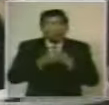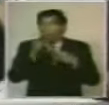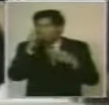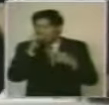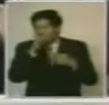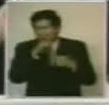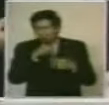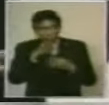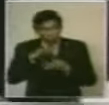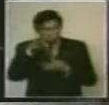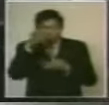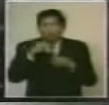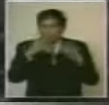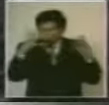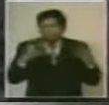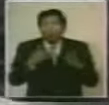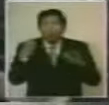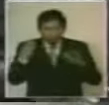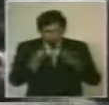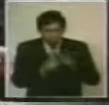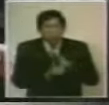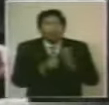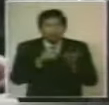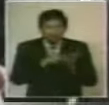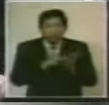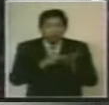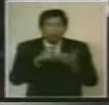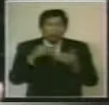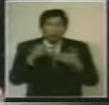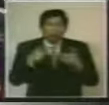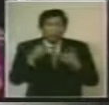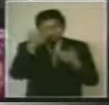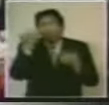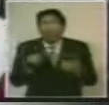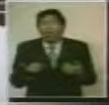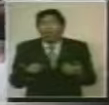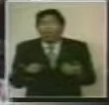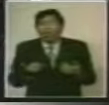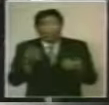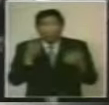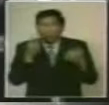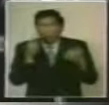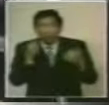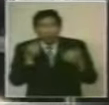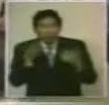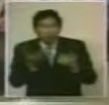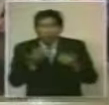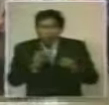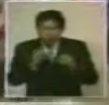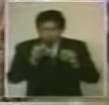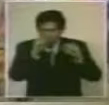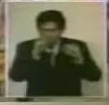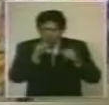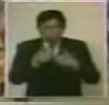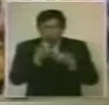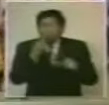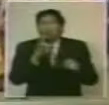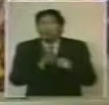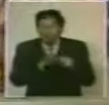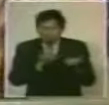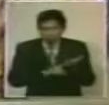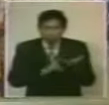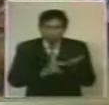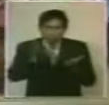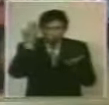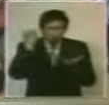el diputado Rafael Quispe, la corrupción del fondo indígena tiene una causa: no haberlo reestructurado a pesar del compromiso firmado